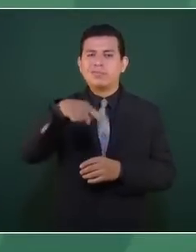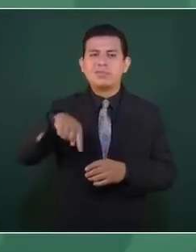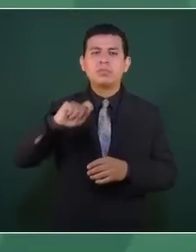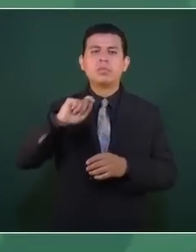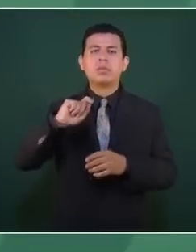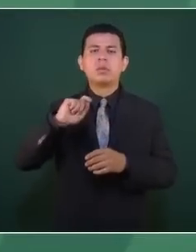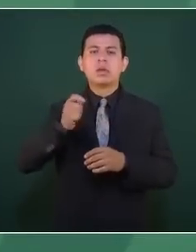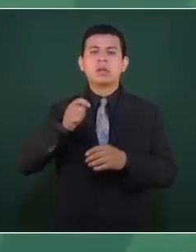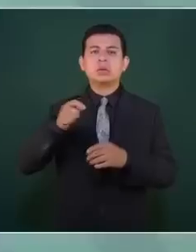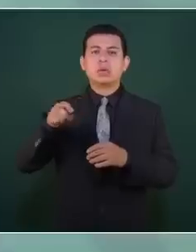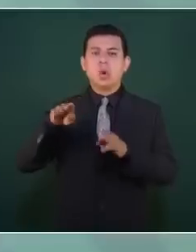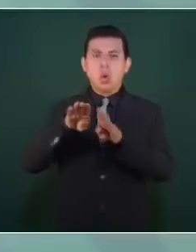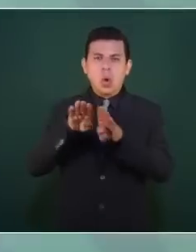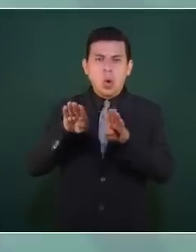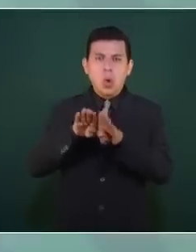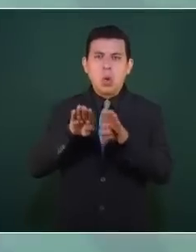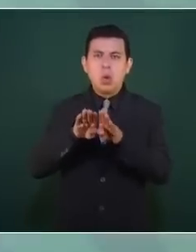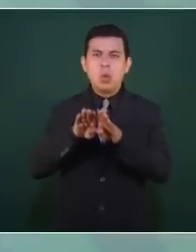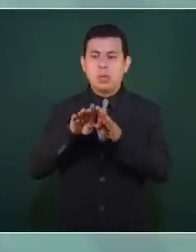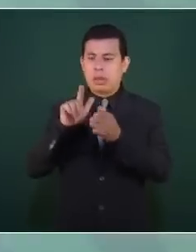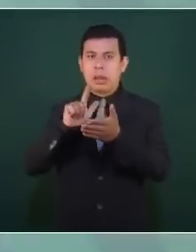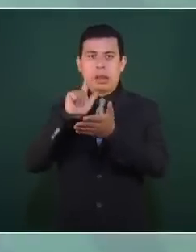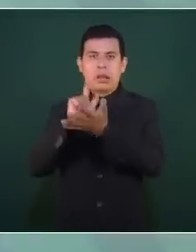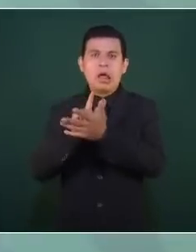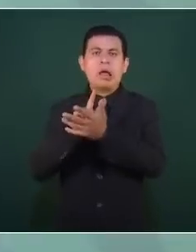retorcía la ley